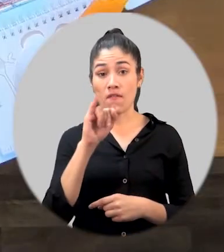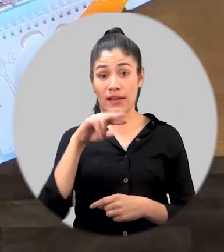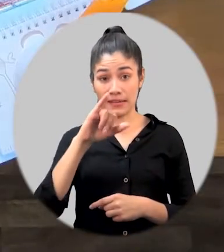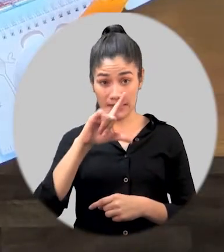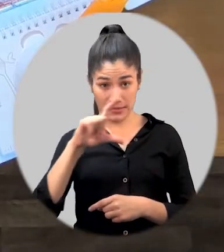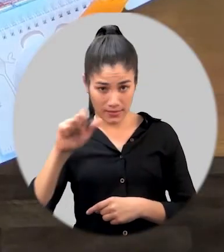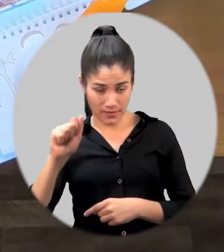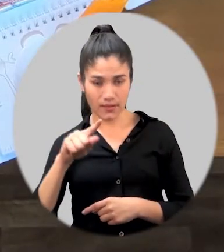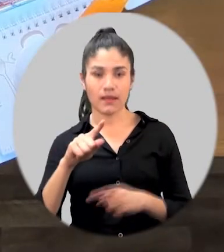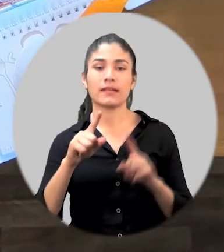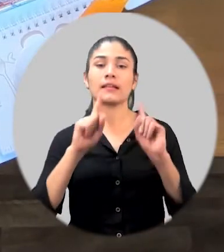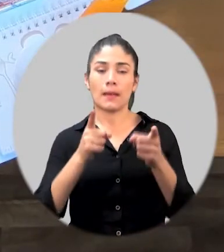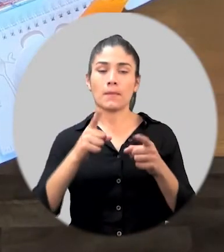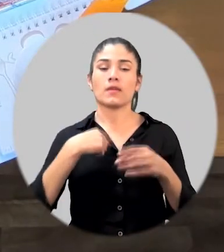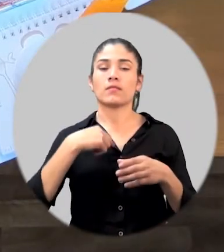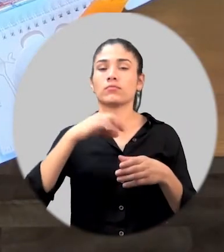le colocamos